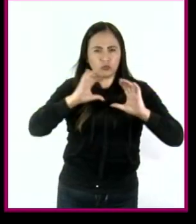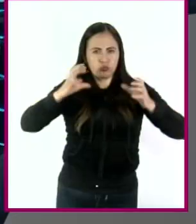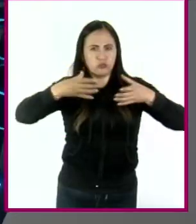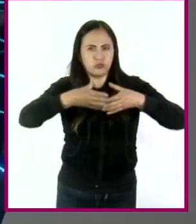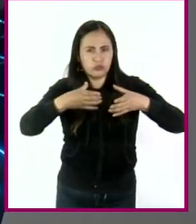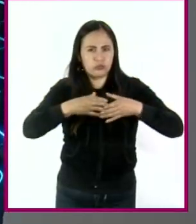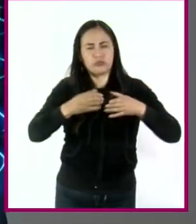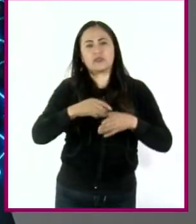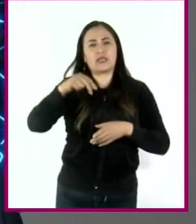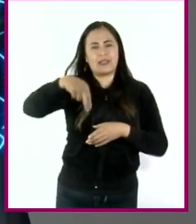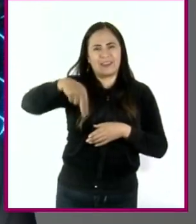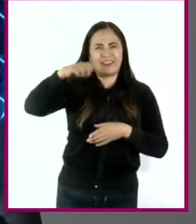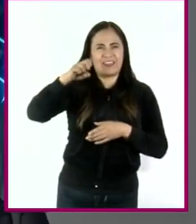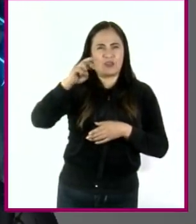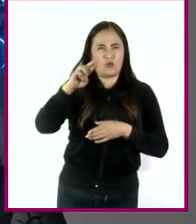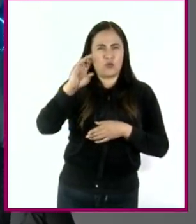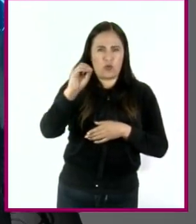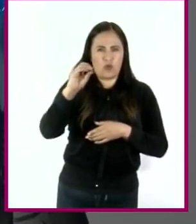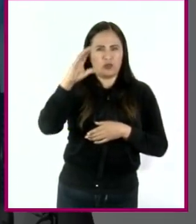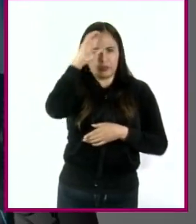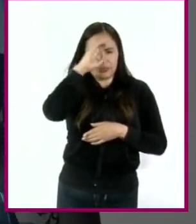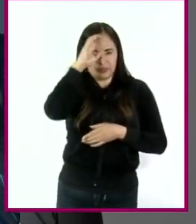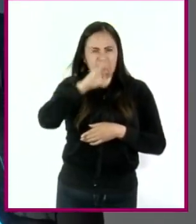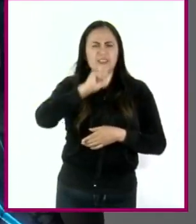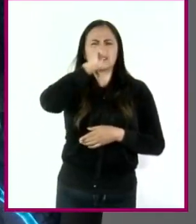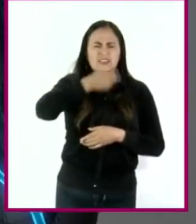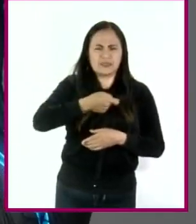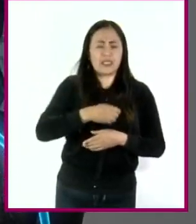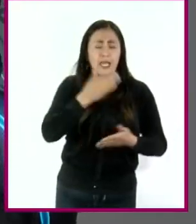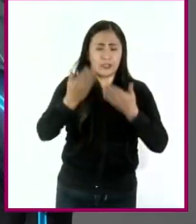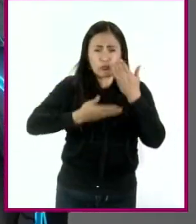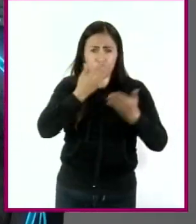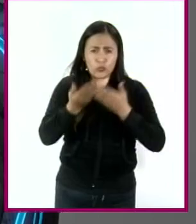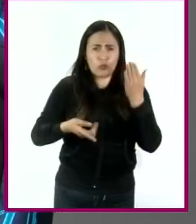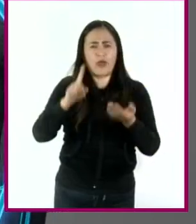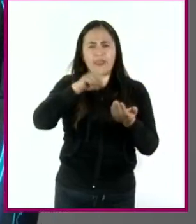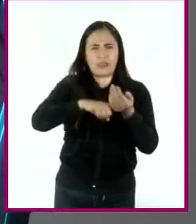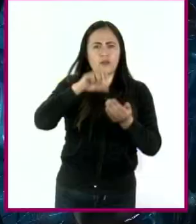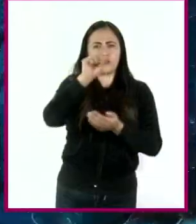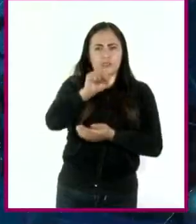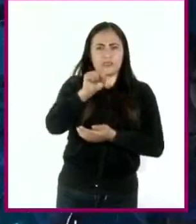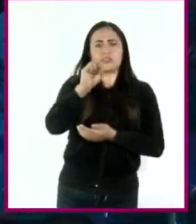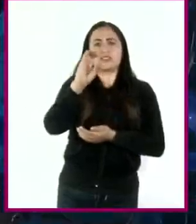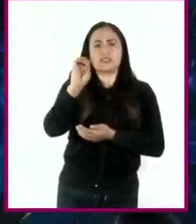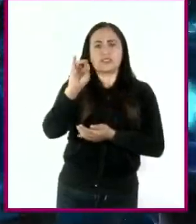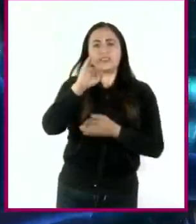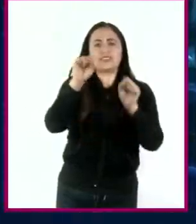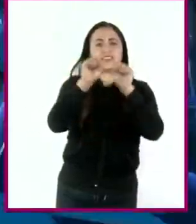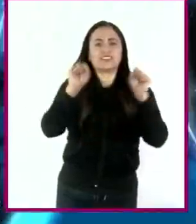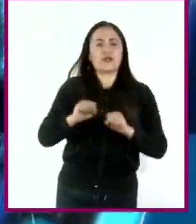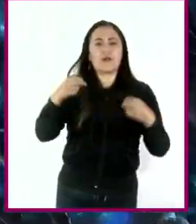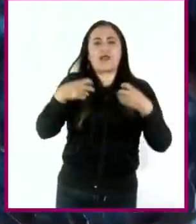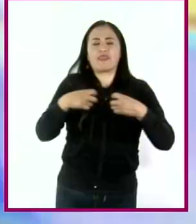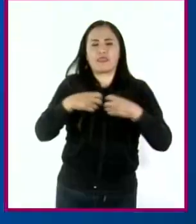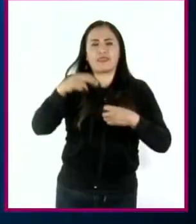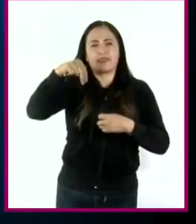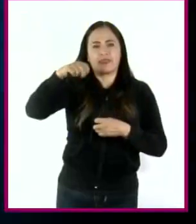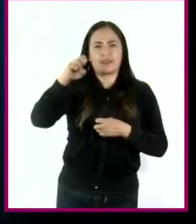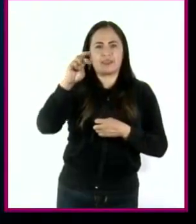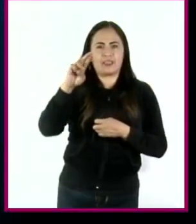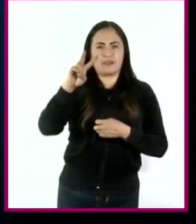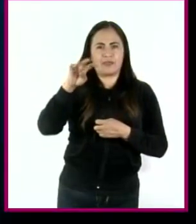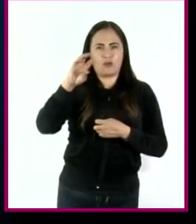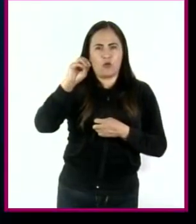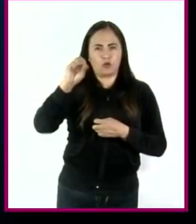Neurociencias que dice que la neurociencia es el estudio del sistema nervioso. Y el sistema nervioso está compuesto por el